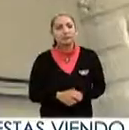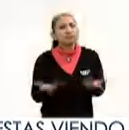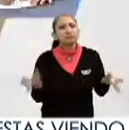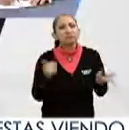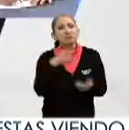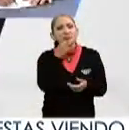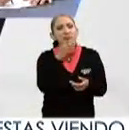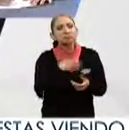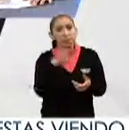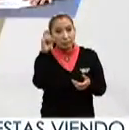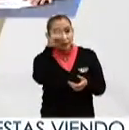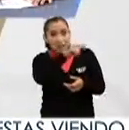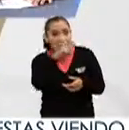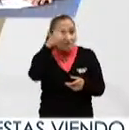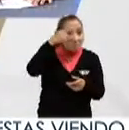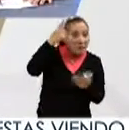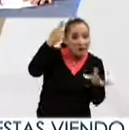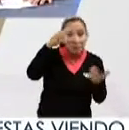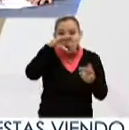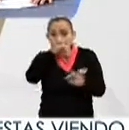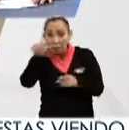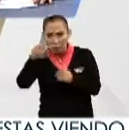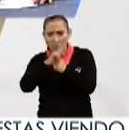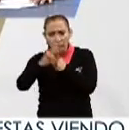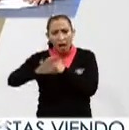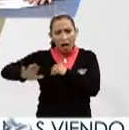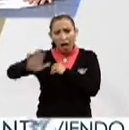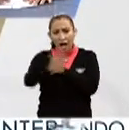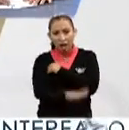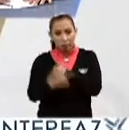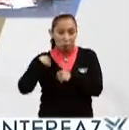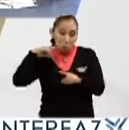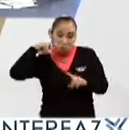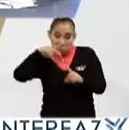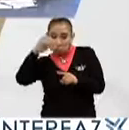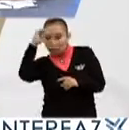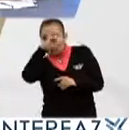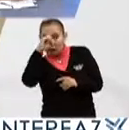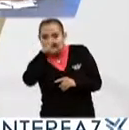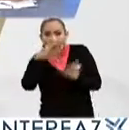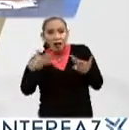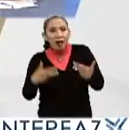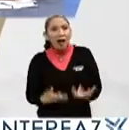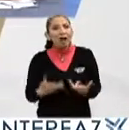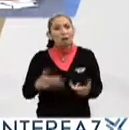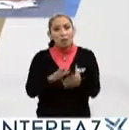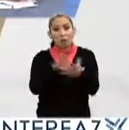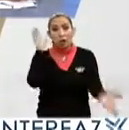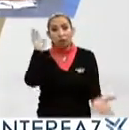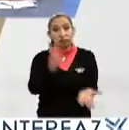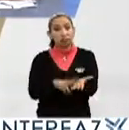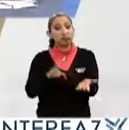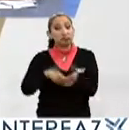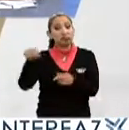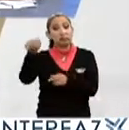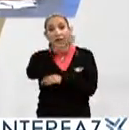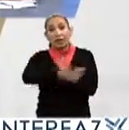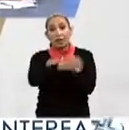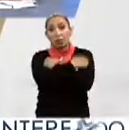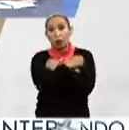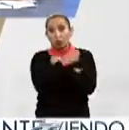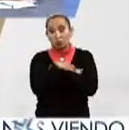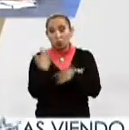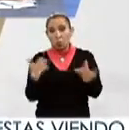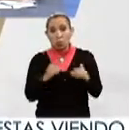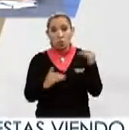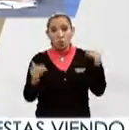Y bueno, ¿fue complicado? ¿Fue fácil? Cuba es un país que desde mi perspectiva genera una gran riqueza, sobre todo en el sector